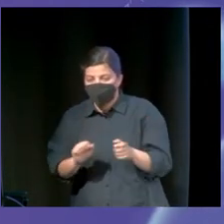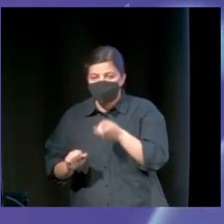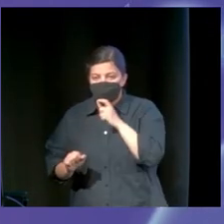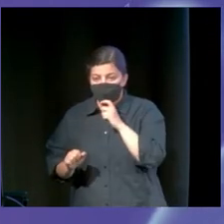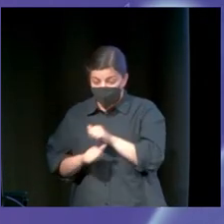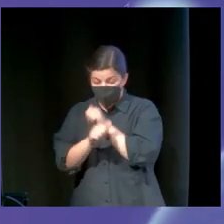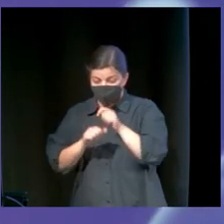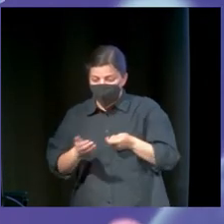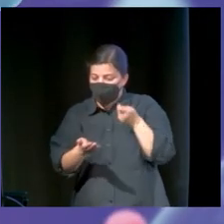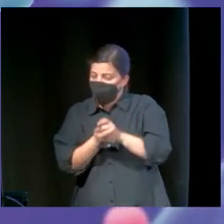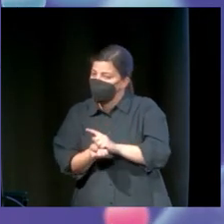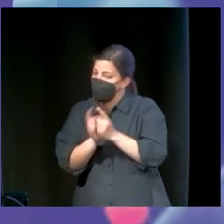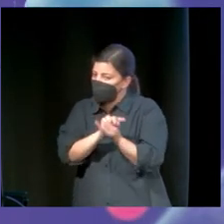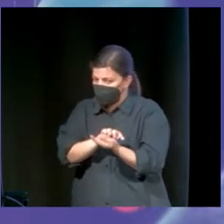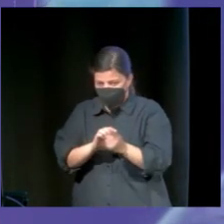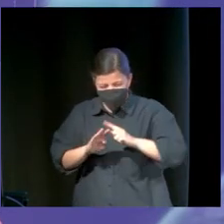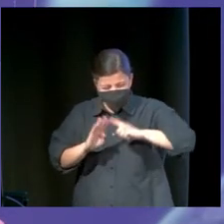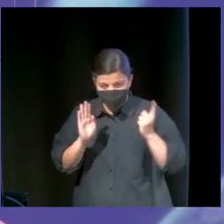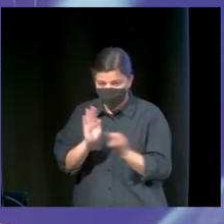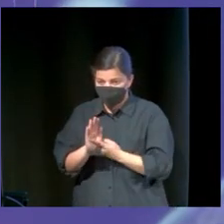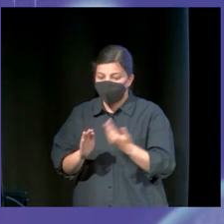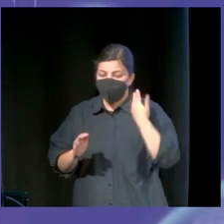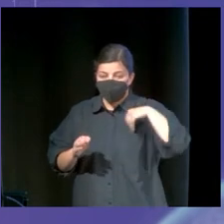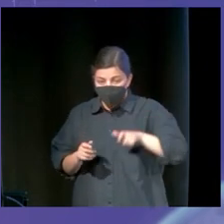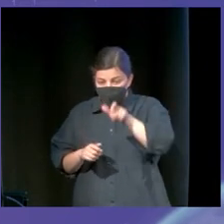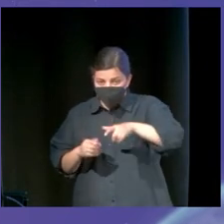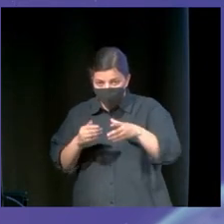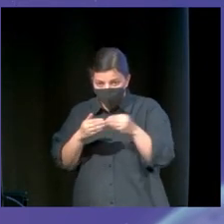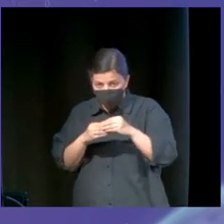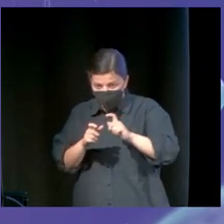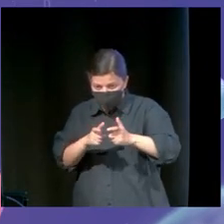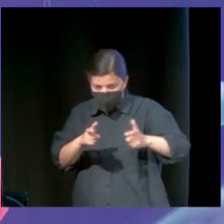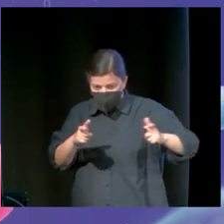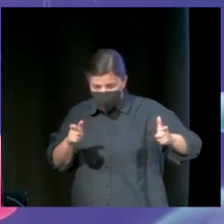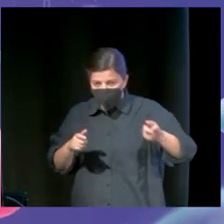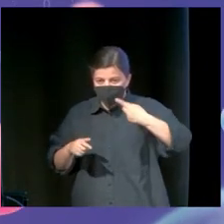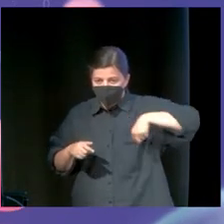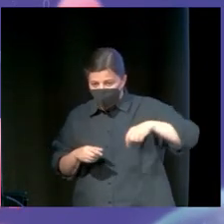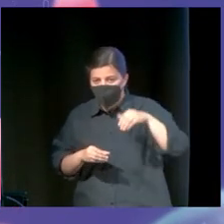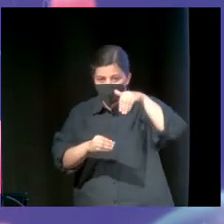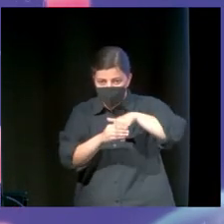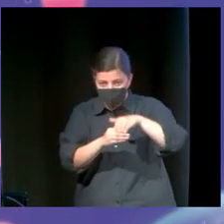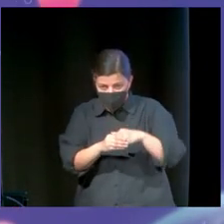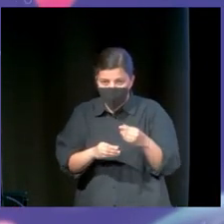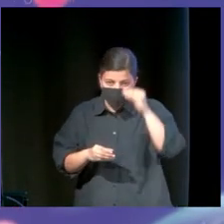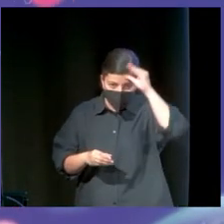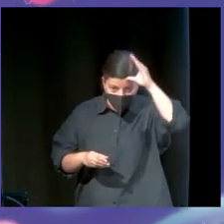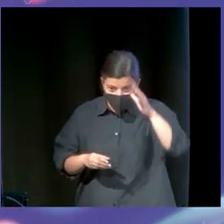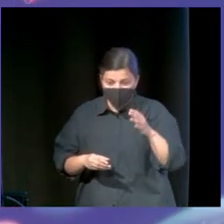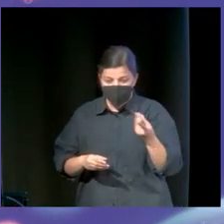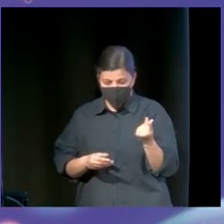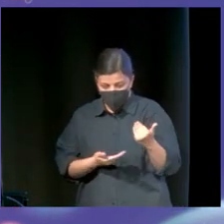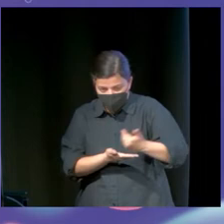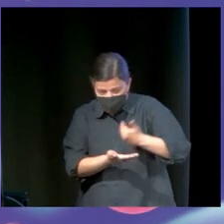van a cambiar por completo ya hay ya va creciendo el número de usuarios que tienen sus world si están ganando dinero o los están